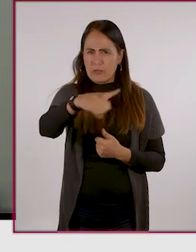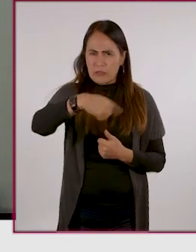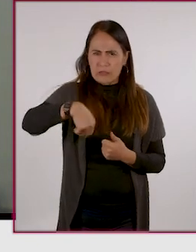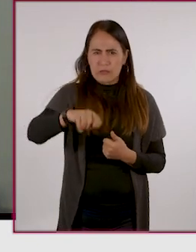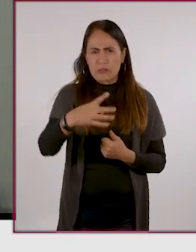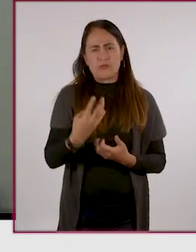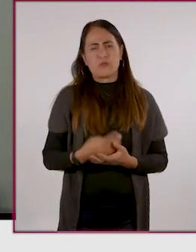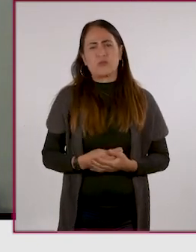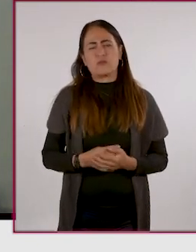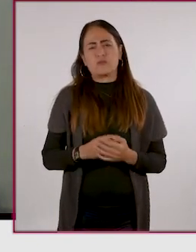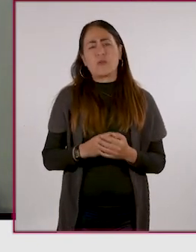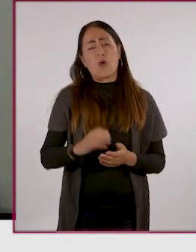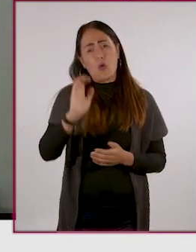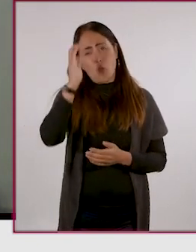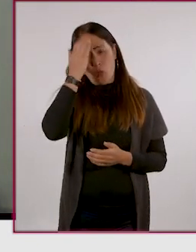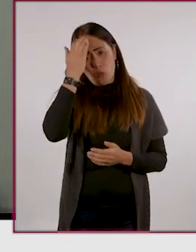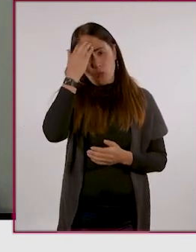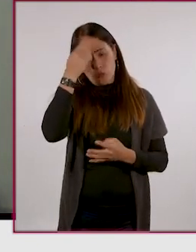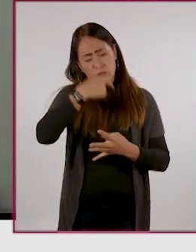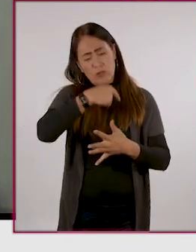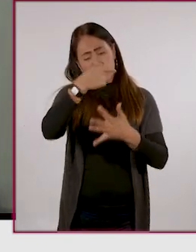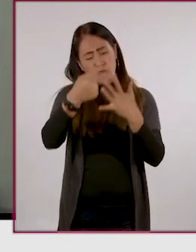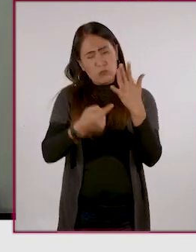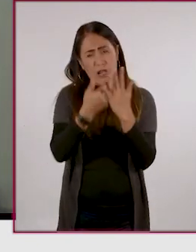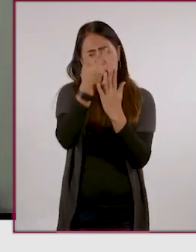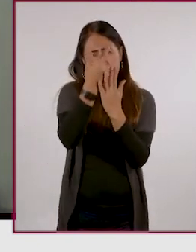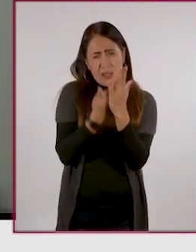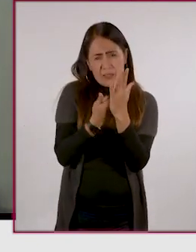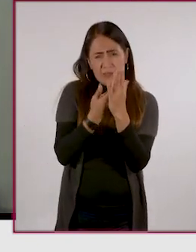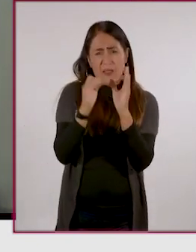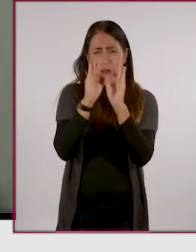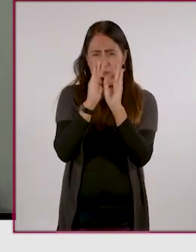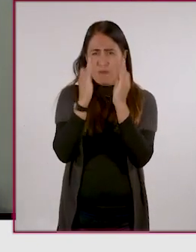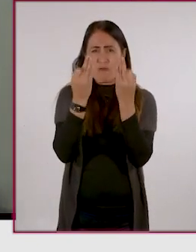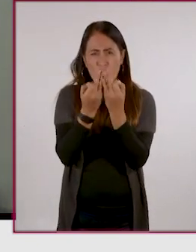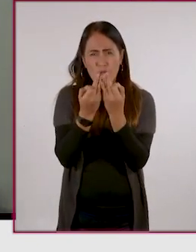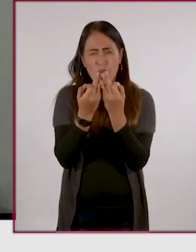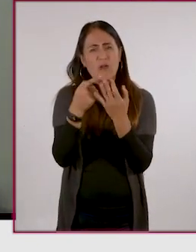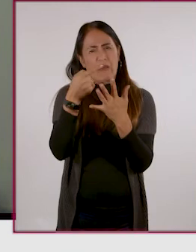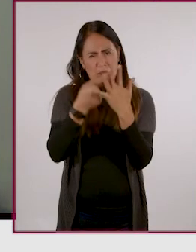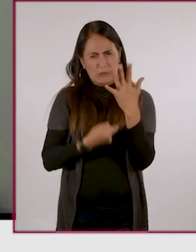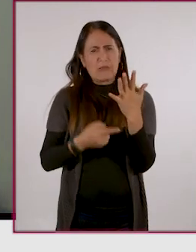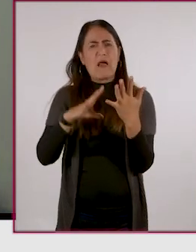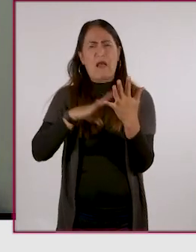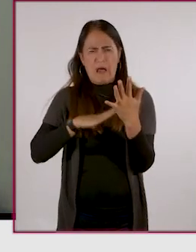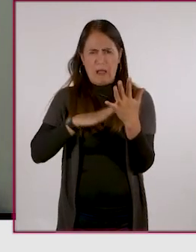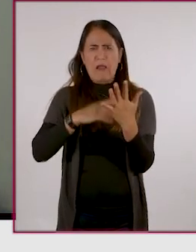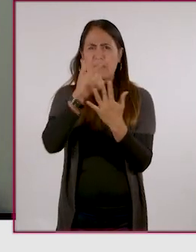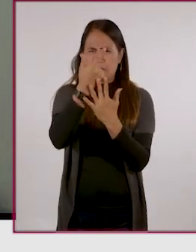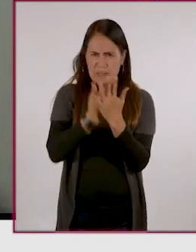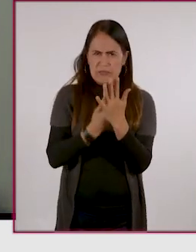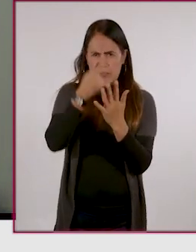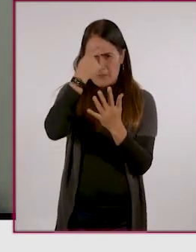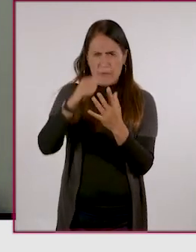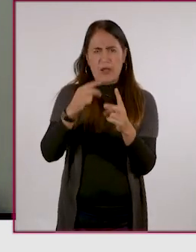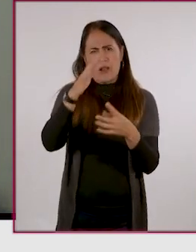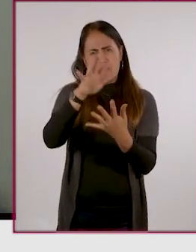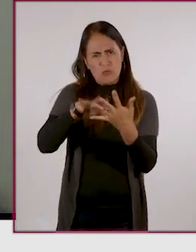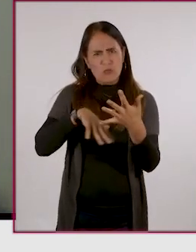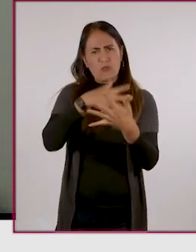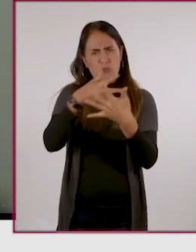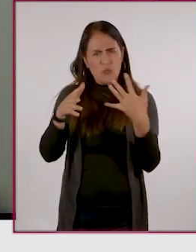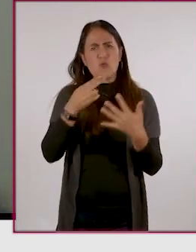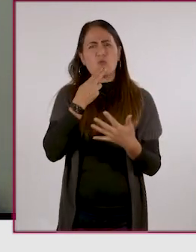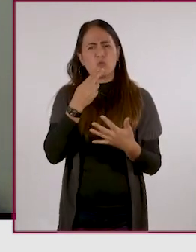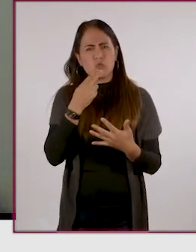a que conozcan funciones e incluso hay unas listas muy interesantes de funciones para las hojas de